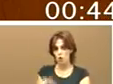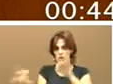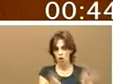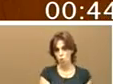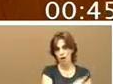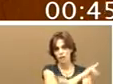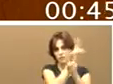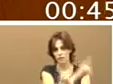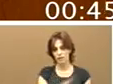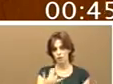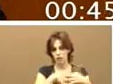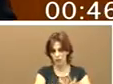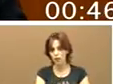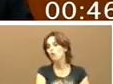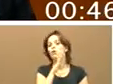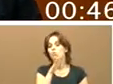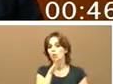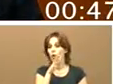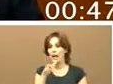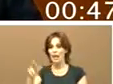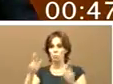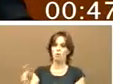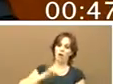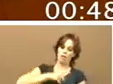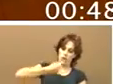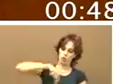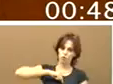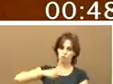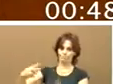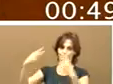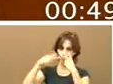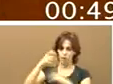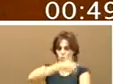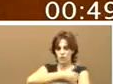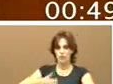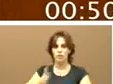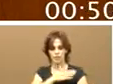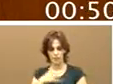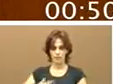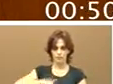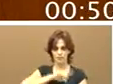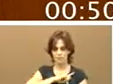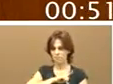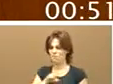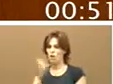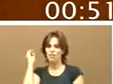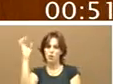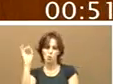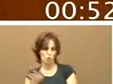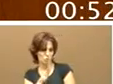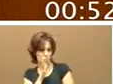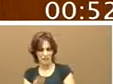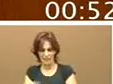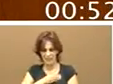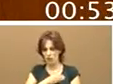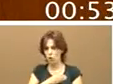de internacionalización porque es que esperan de nosotros los extremeños es lo que esperan los ciudadanos y no discursos patéticos y discursos de